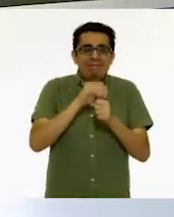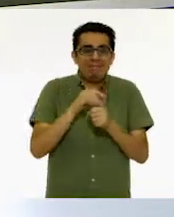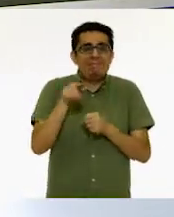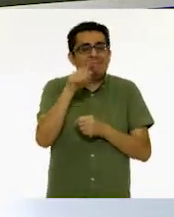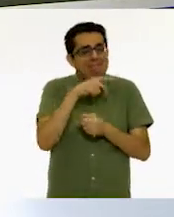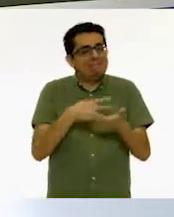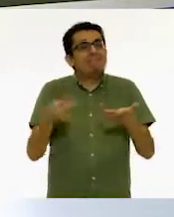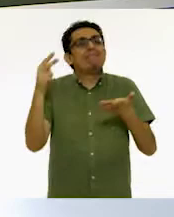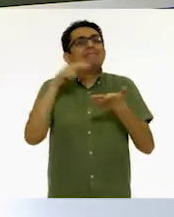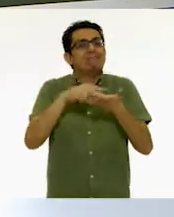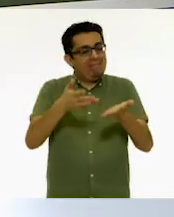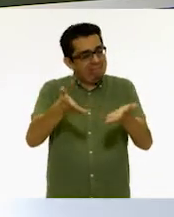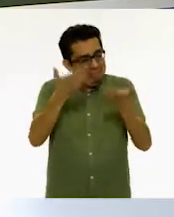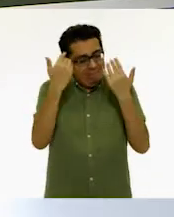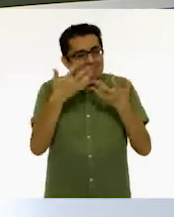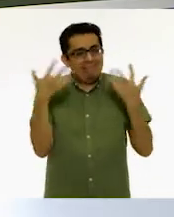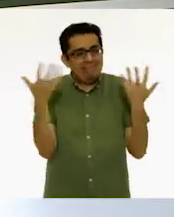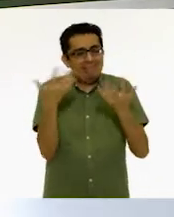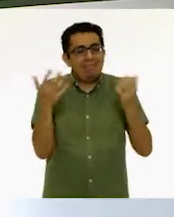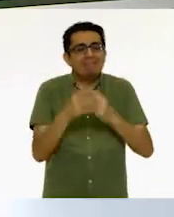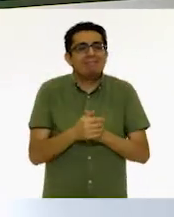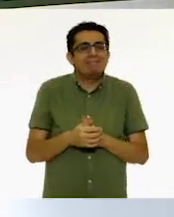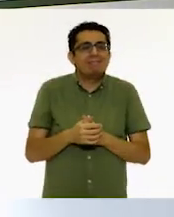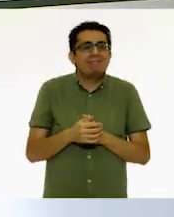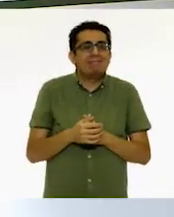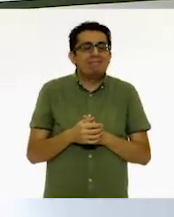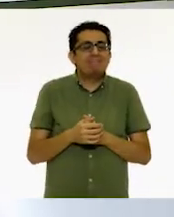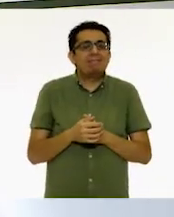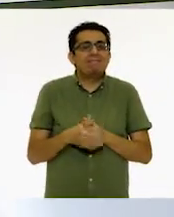hacerlo. Una, háganlo en casa, dos, ayúdenos. Tres.